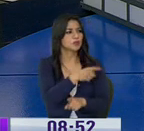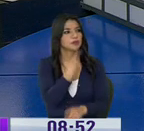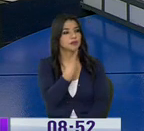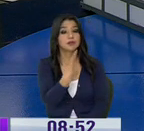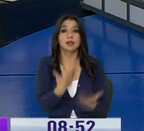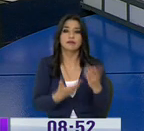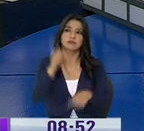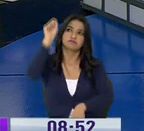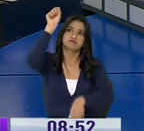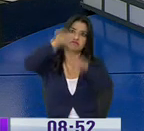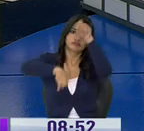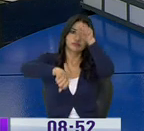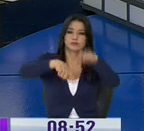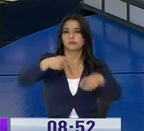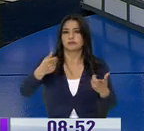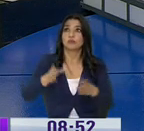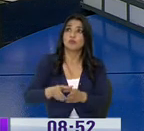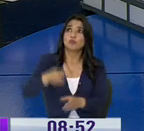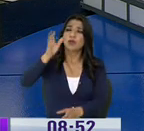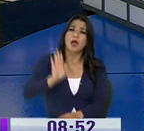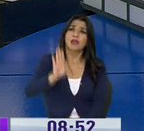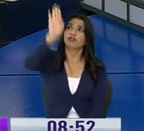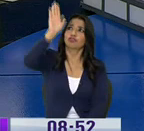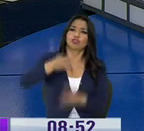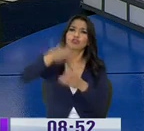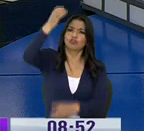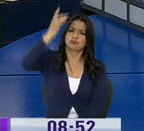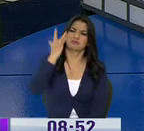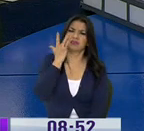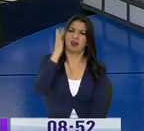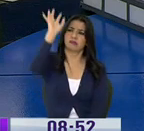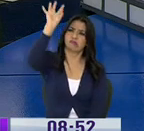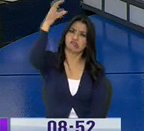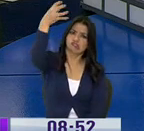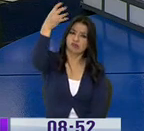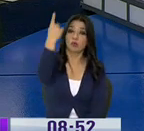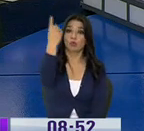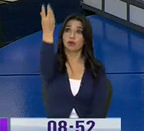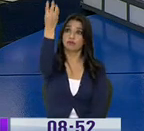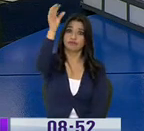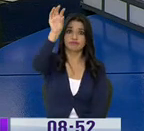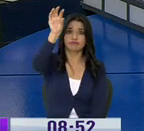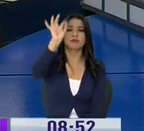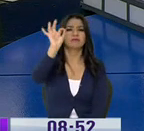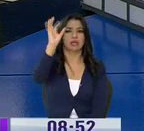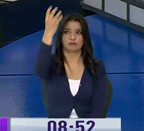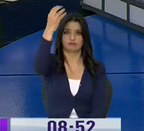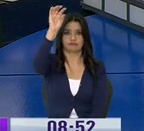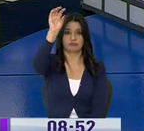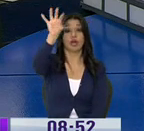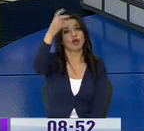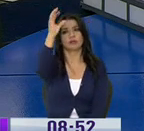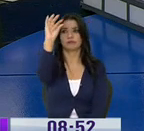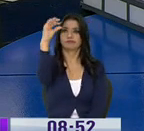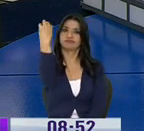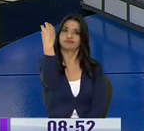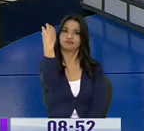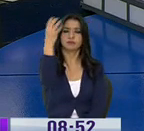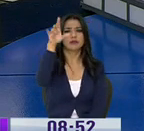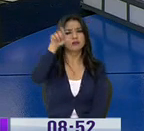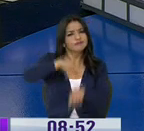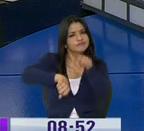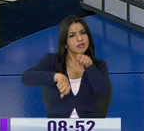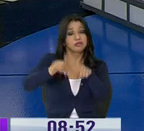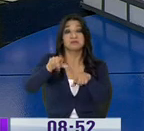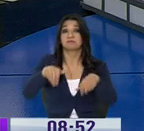haber sido vandalismo porque era muy evidente. Raro que esté, abierto. Una luz estaba perfectamente ubicada. Pero y las son otras varias. Dos de arriba sí, eran